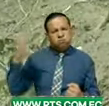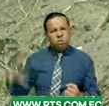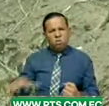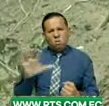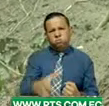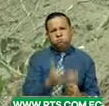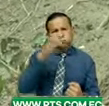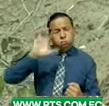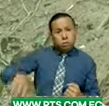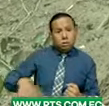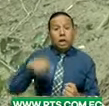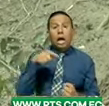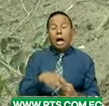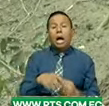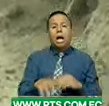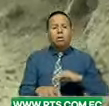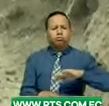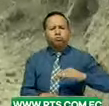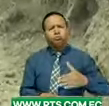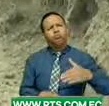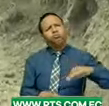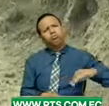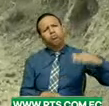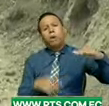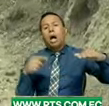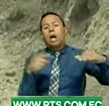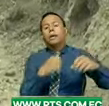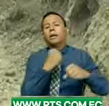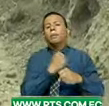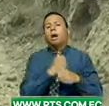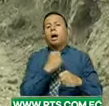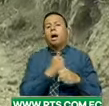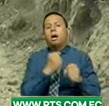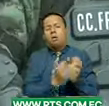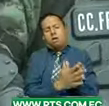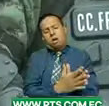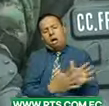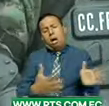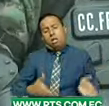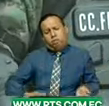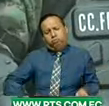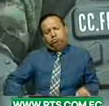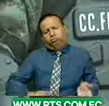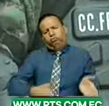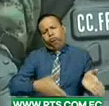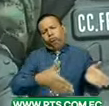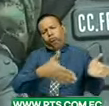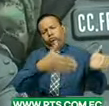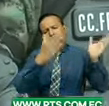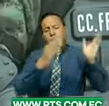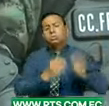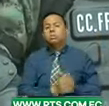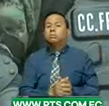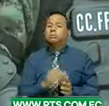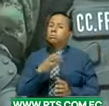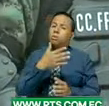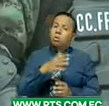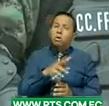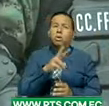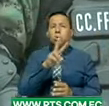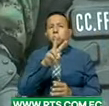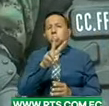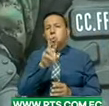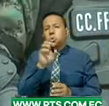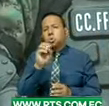cerro, que tendrá 1.8 kilómetros de longitud y 5 metros de ancho. Calculamos que aproximadamente son entre 200 y